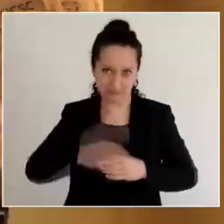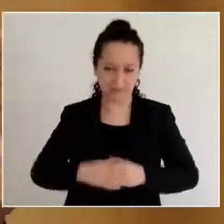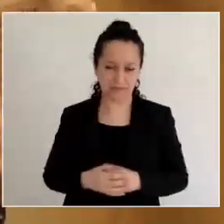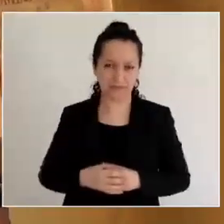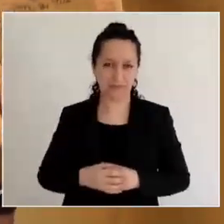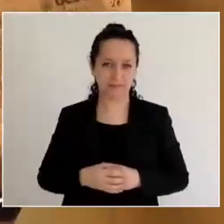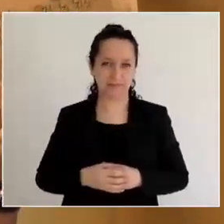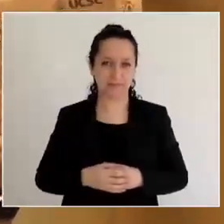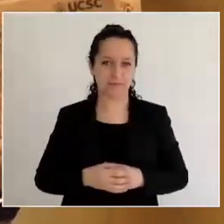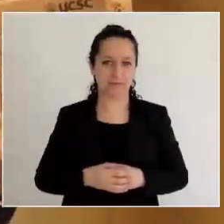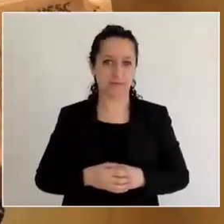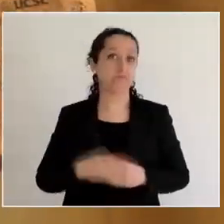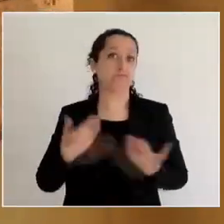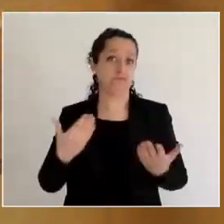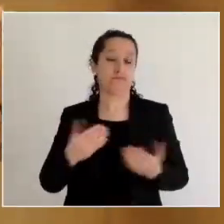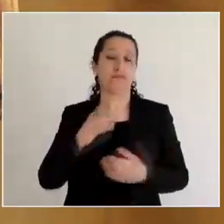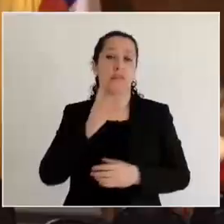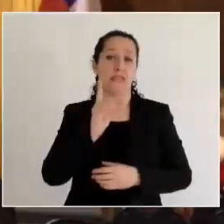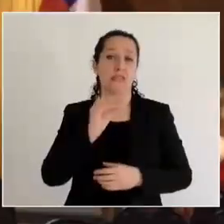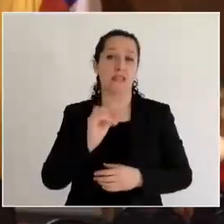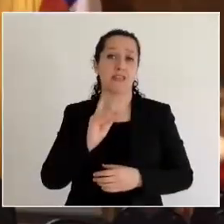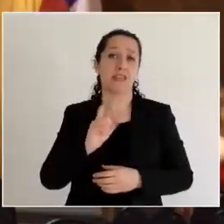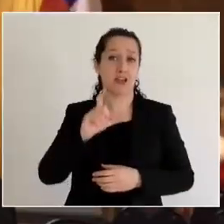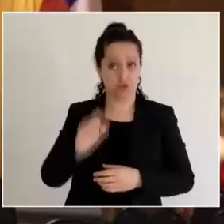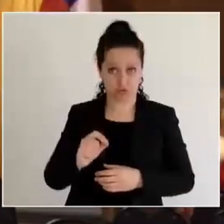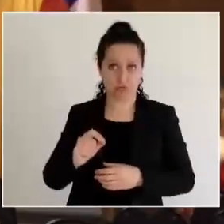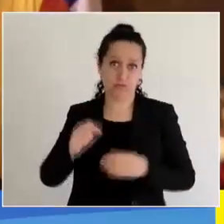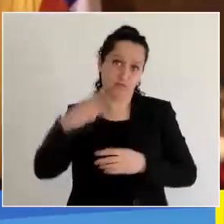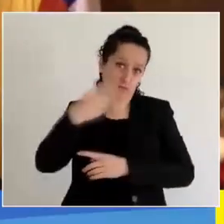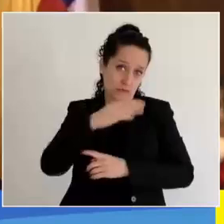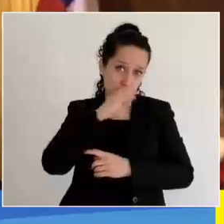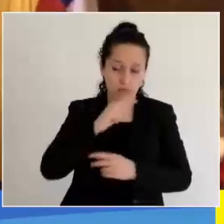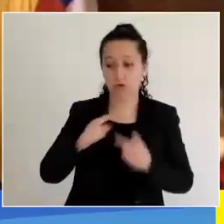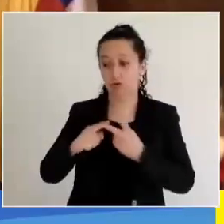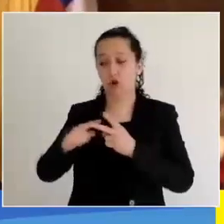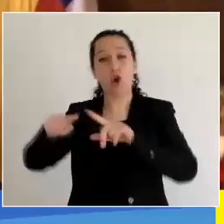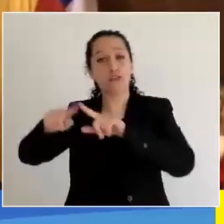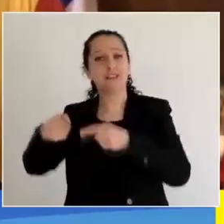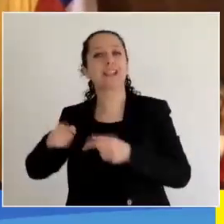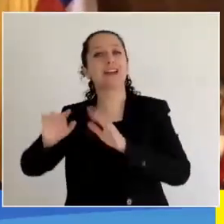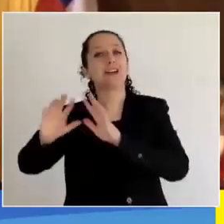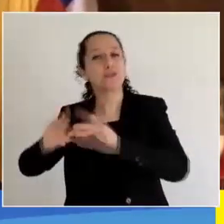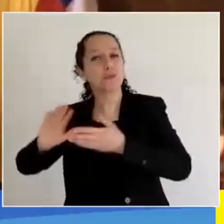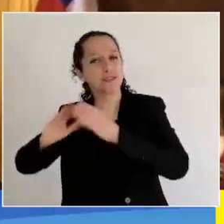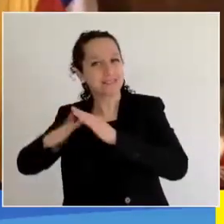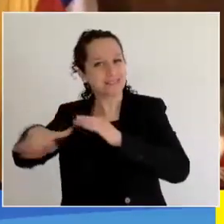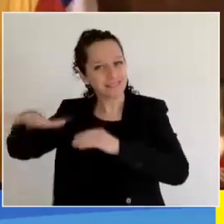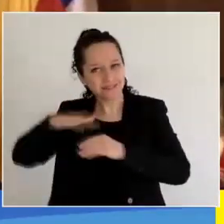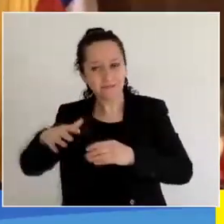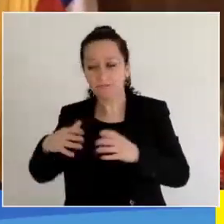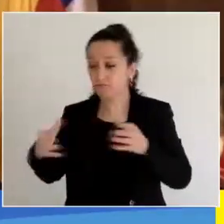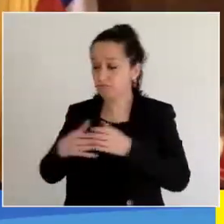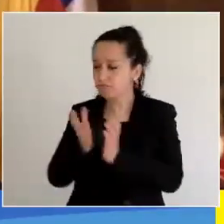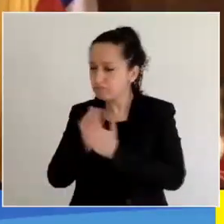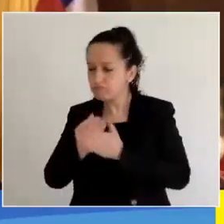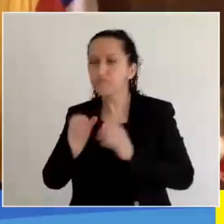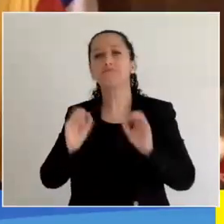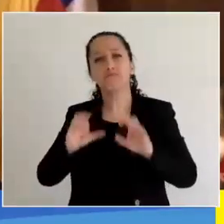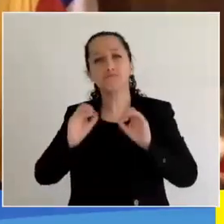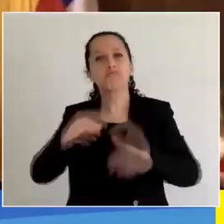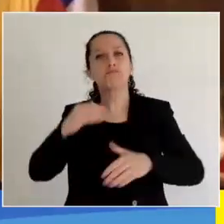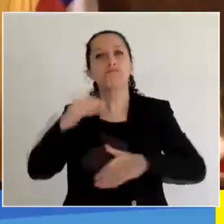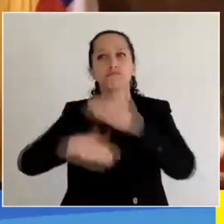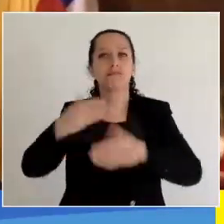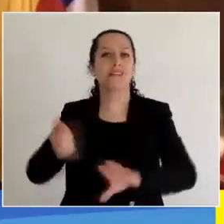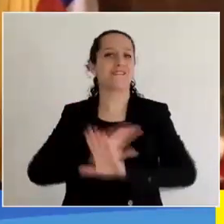Concepción. Felices desde la Dirección de Desarrollo Comunitario y la Oficina de Organizaciones Sociales de haber finalizado con